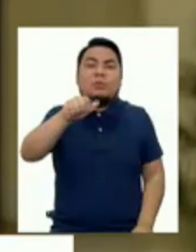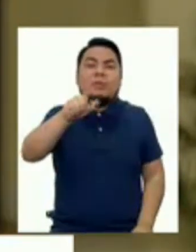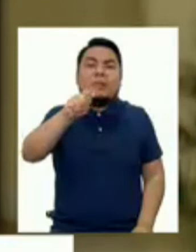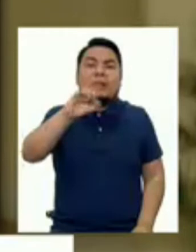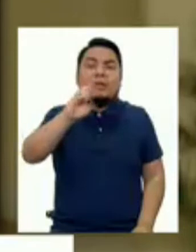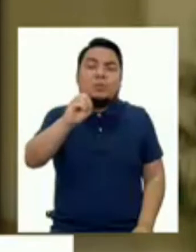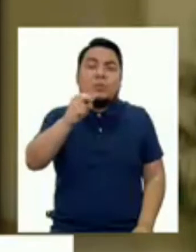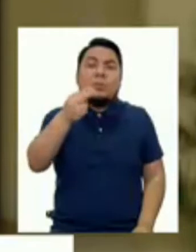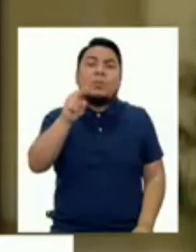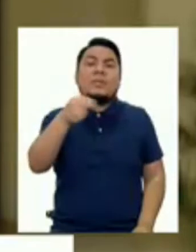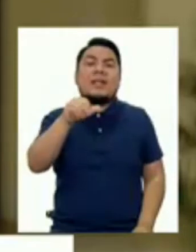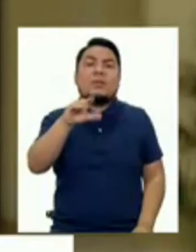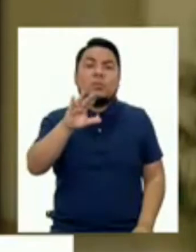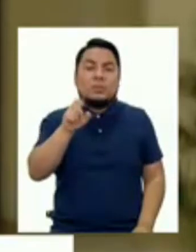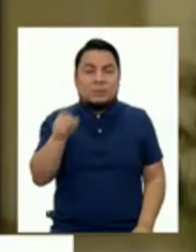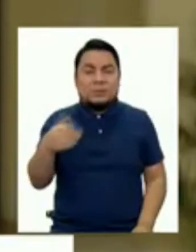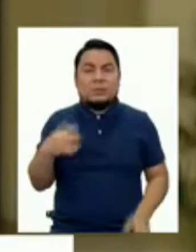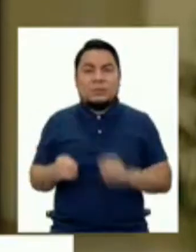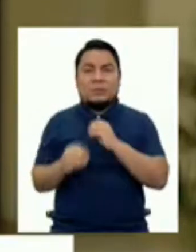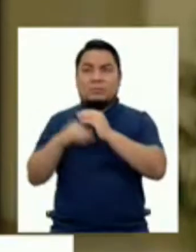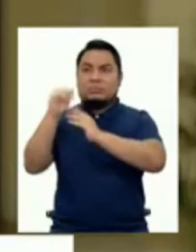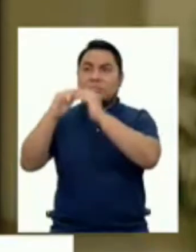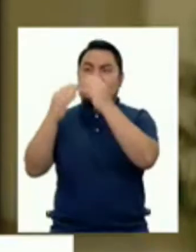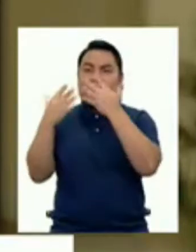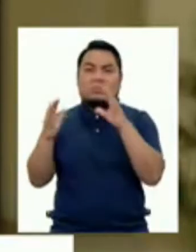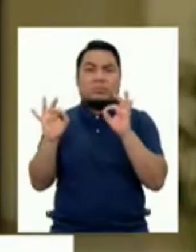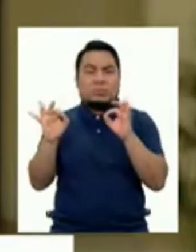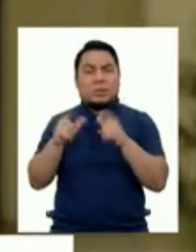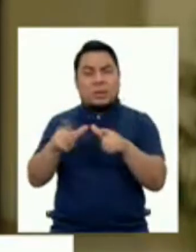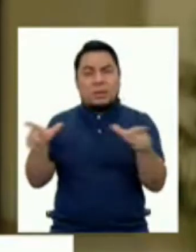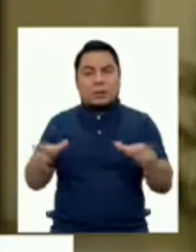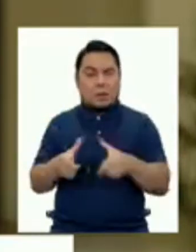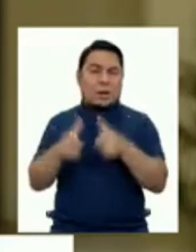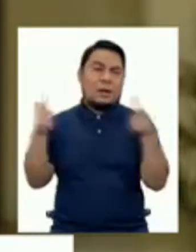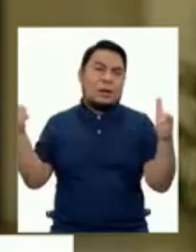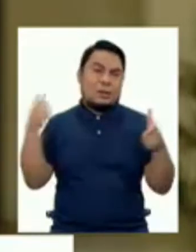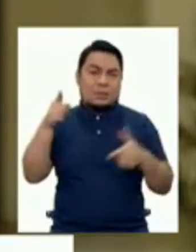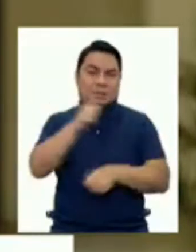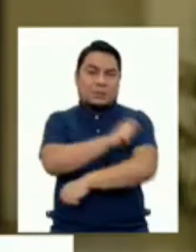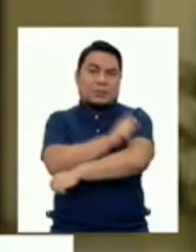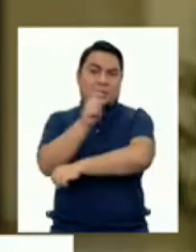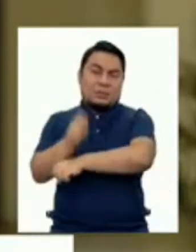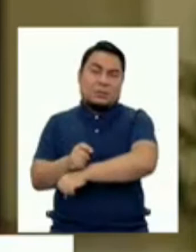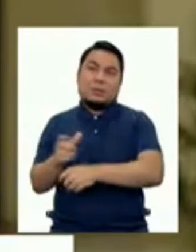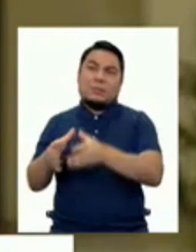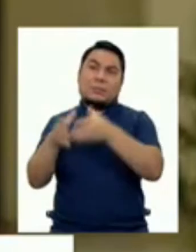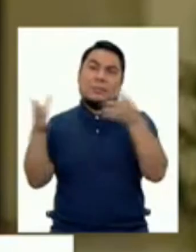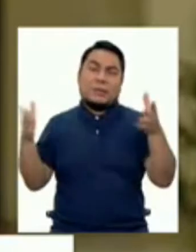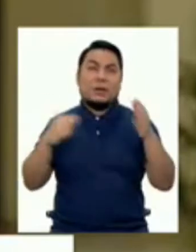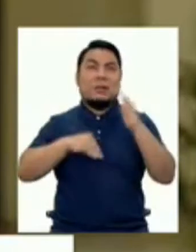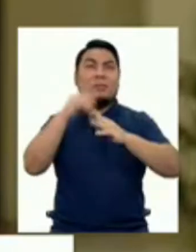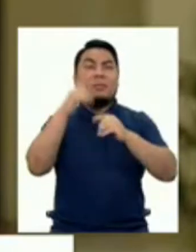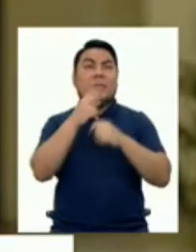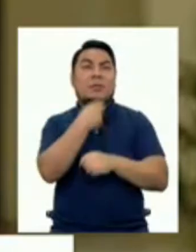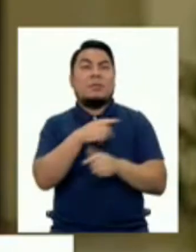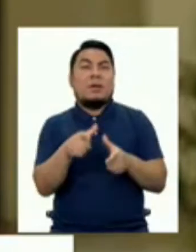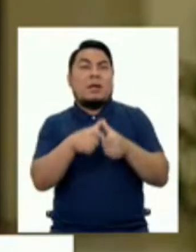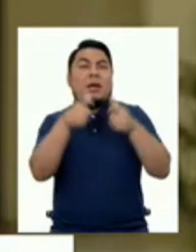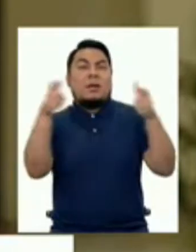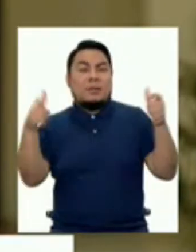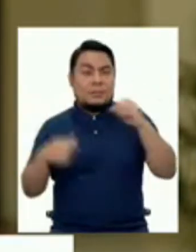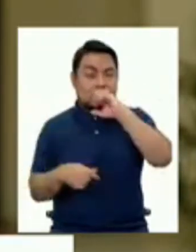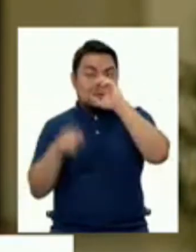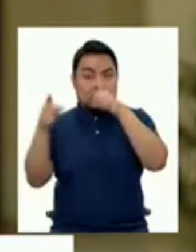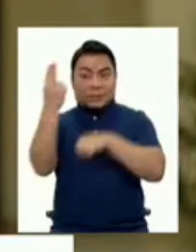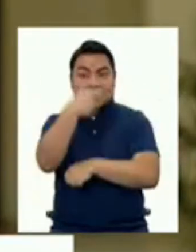hospital de las características que necesita una región que va creciendo, muy dinámica como Tacna. Este hospital